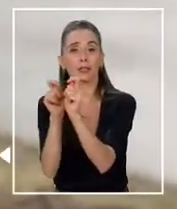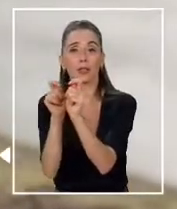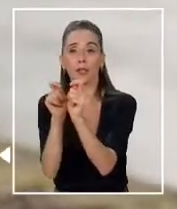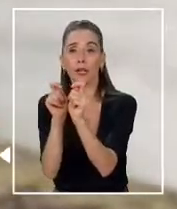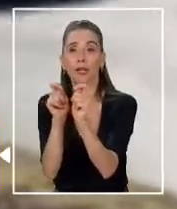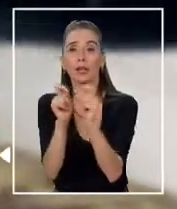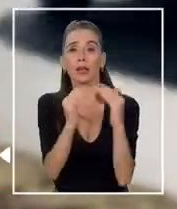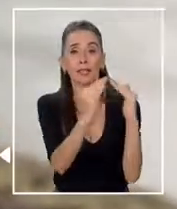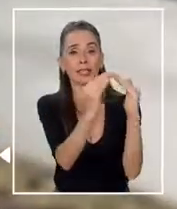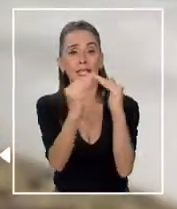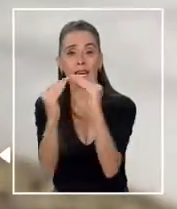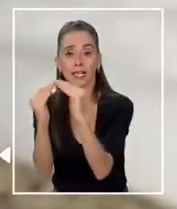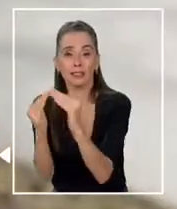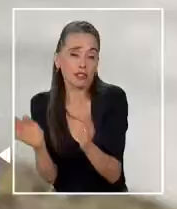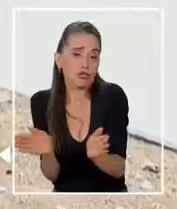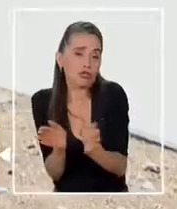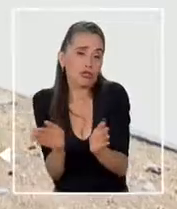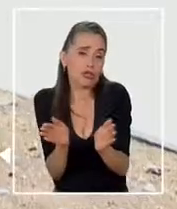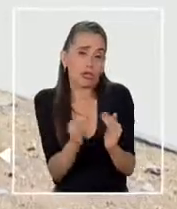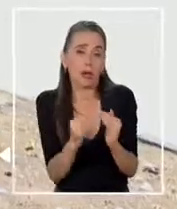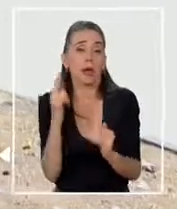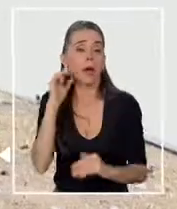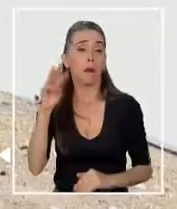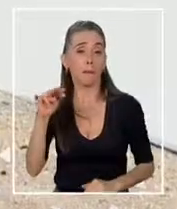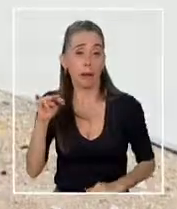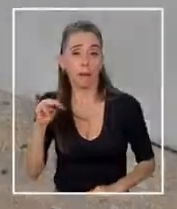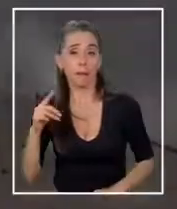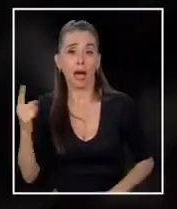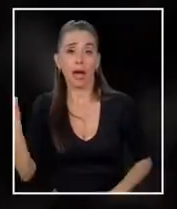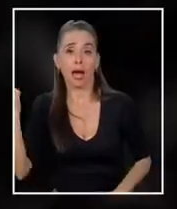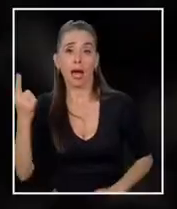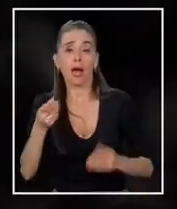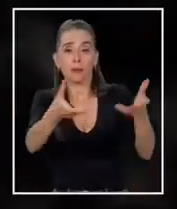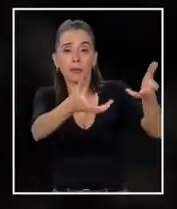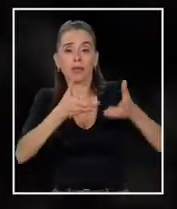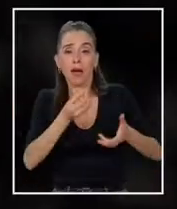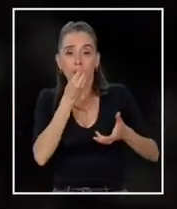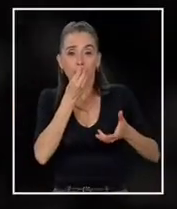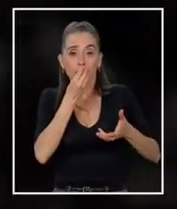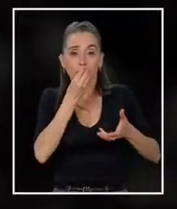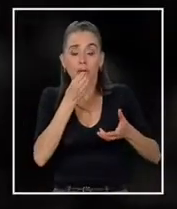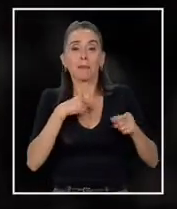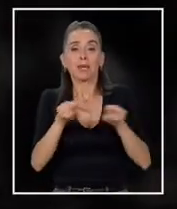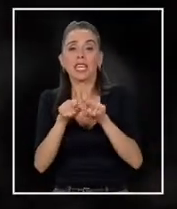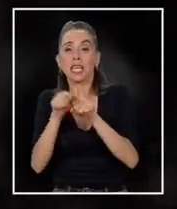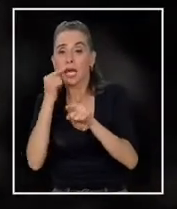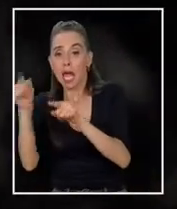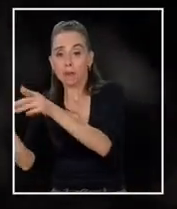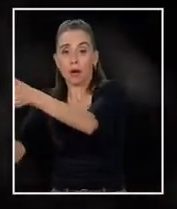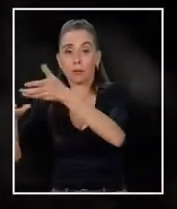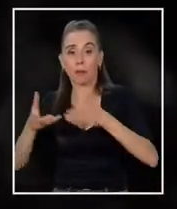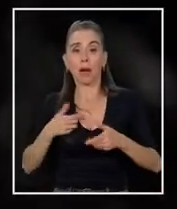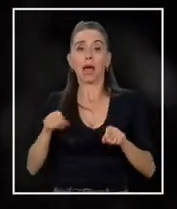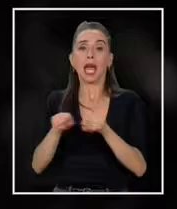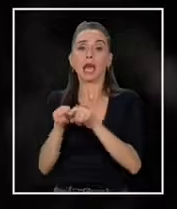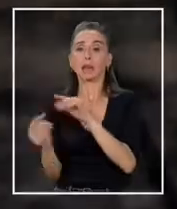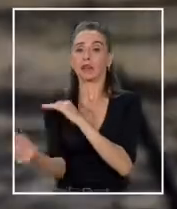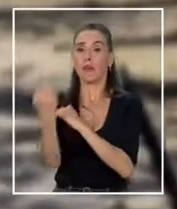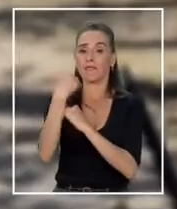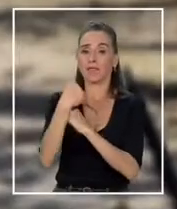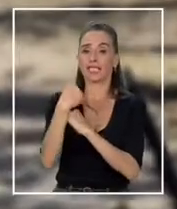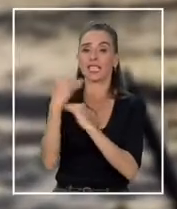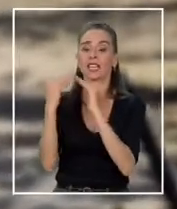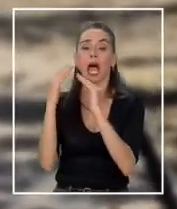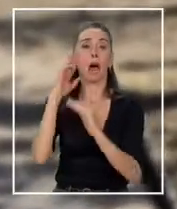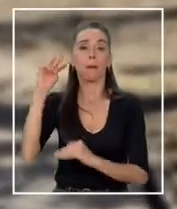pocas casas, pequeñas. Mi madre me mandaba víveres con mi hermano y mi hermano me visitaba desde la casa